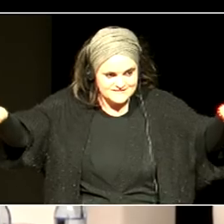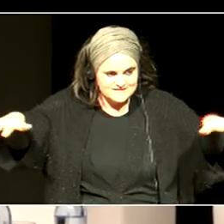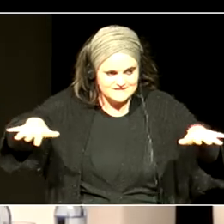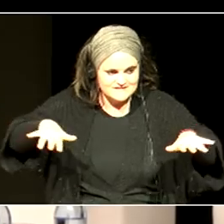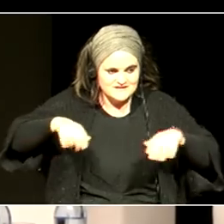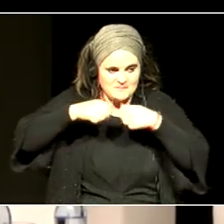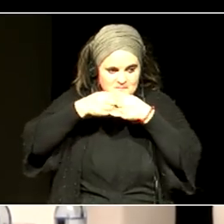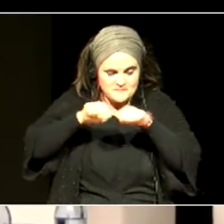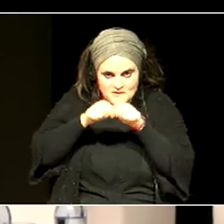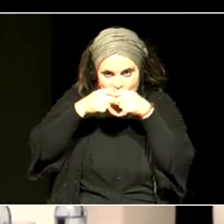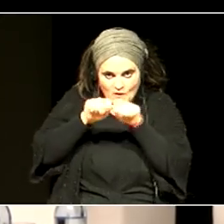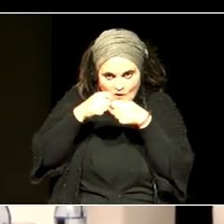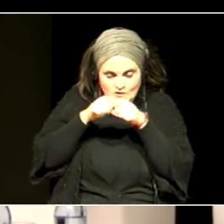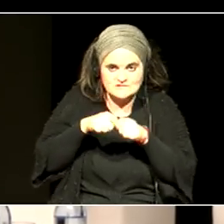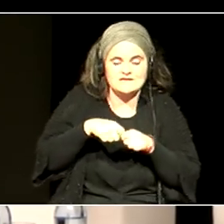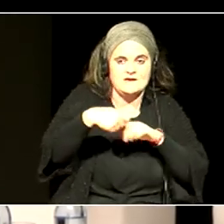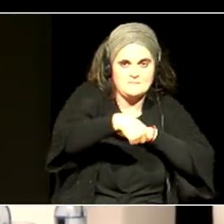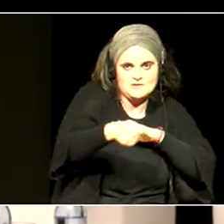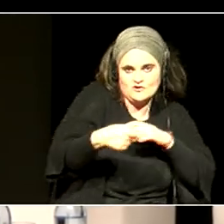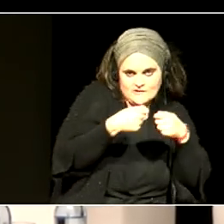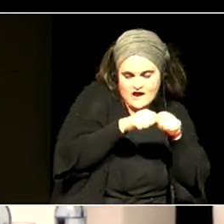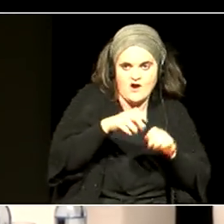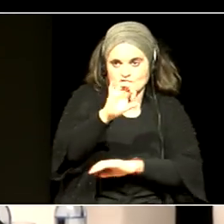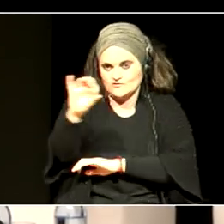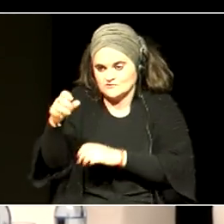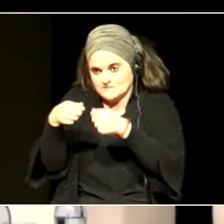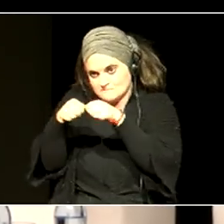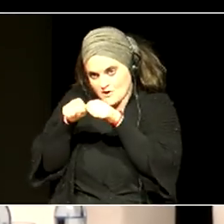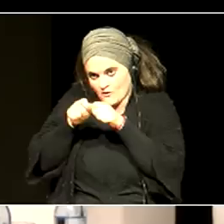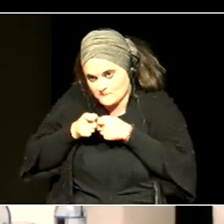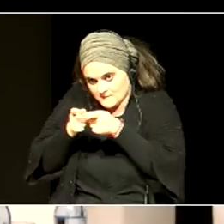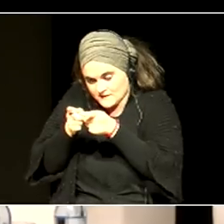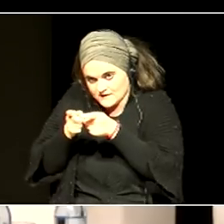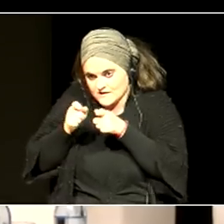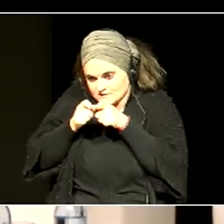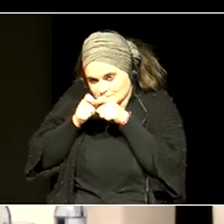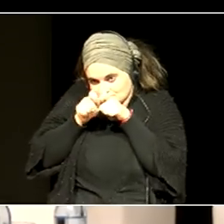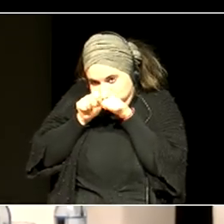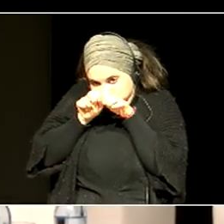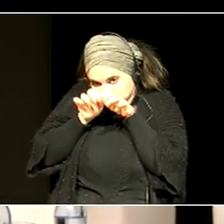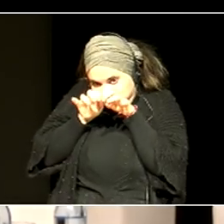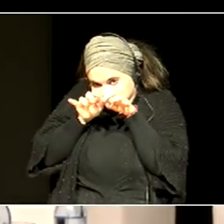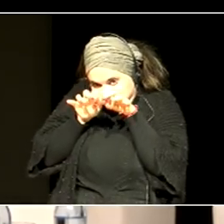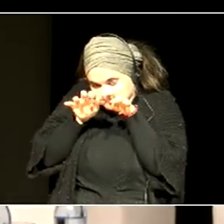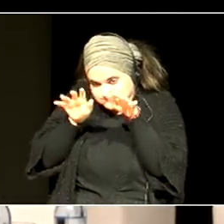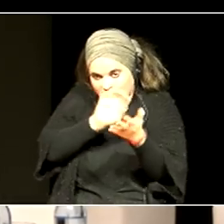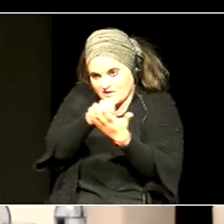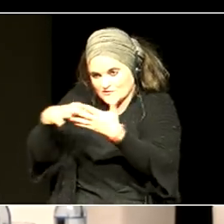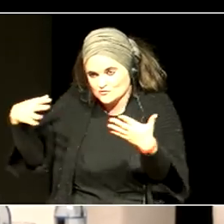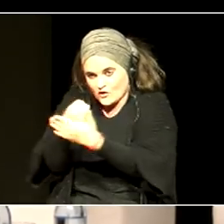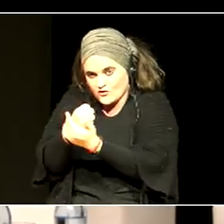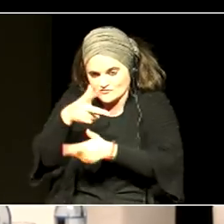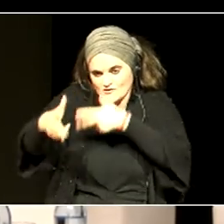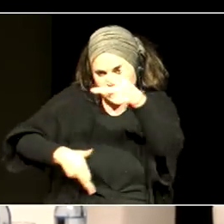Tú metes un Piojo en gast en donosti y ese Piojo se va a extender por todos los centros escolares de